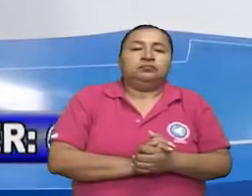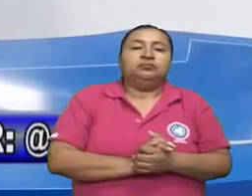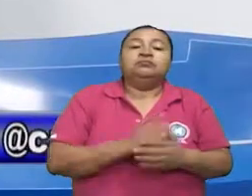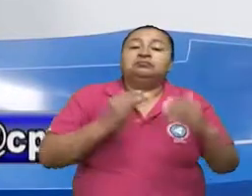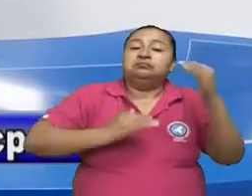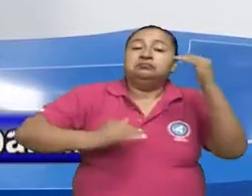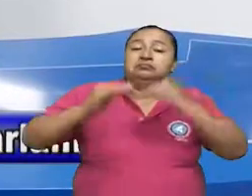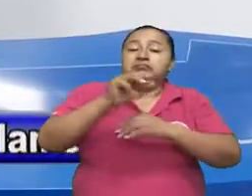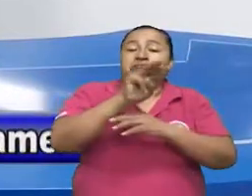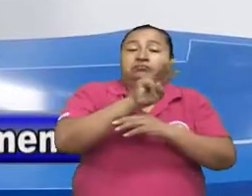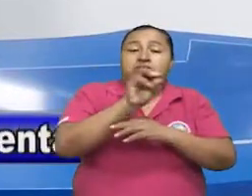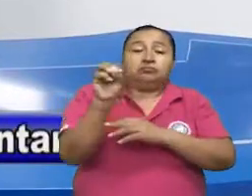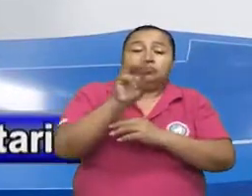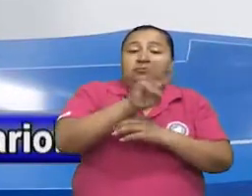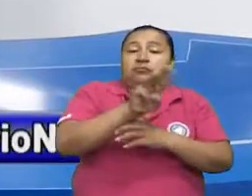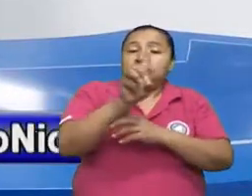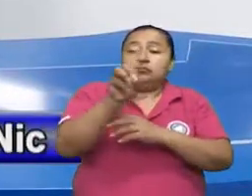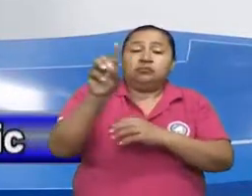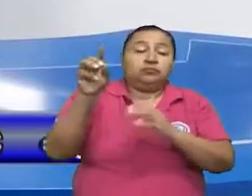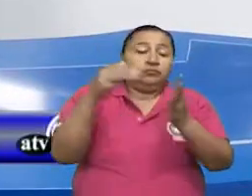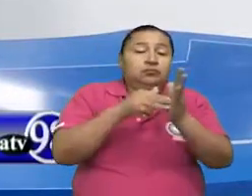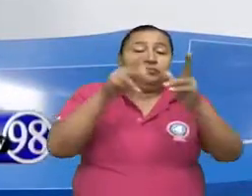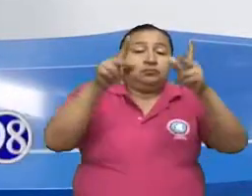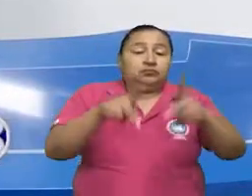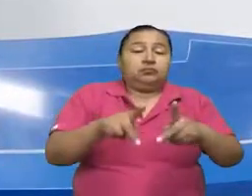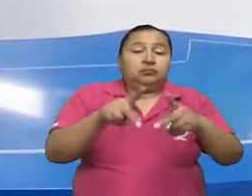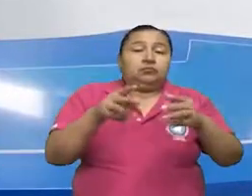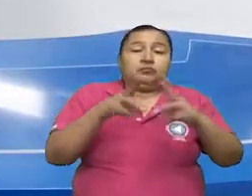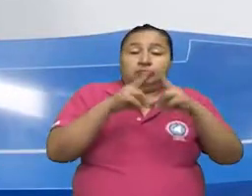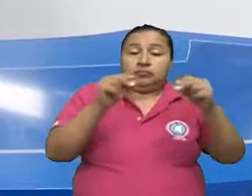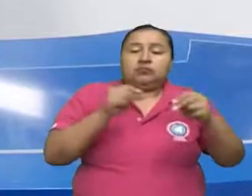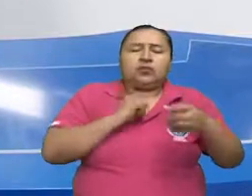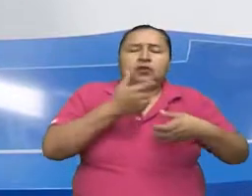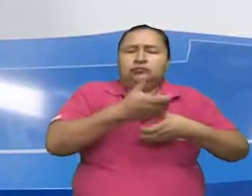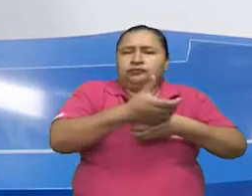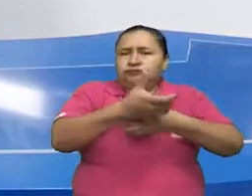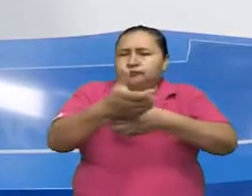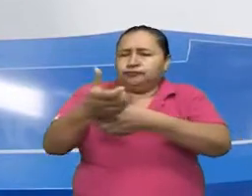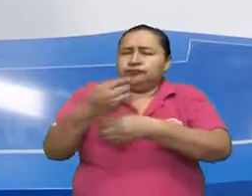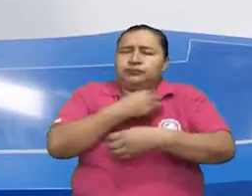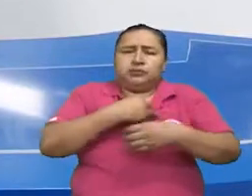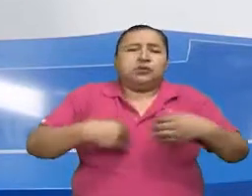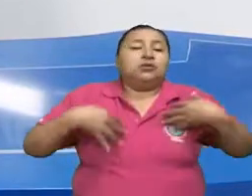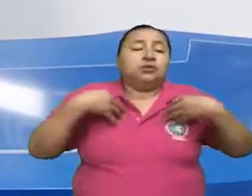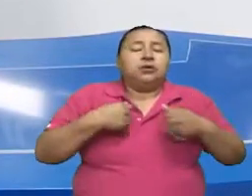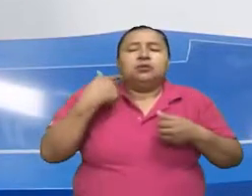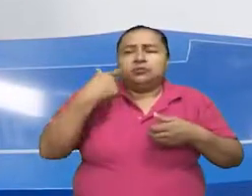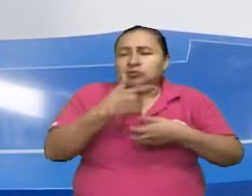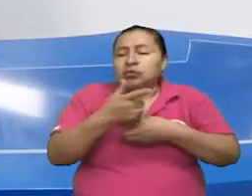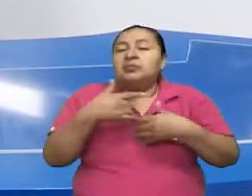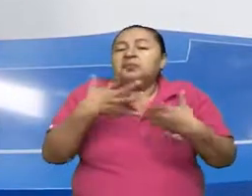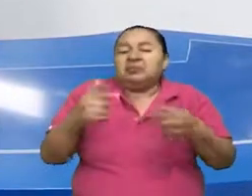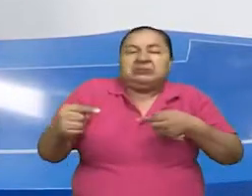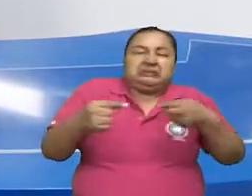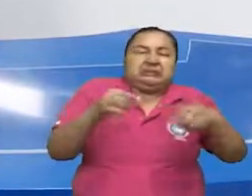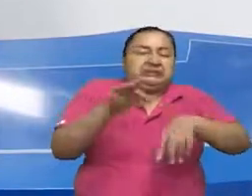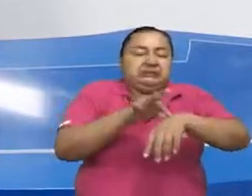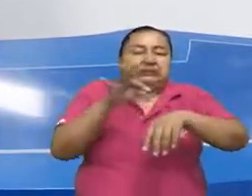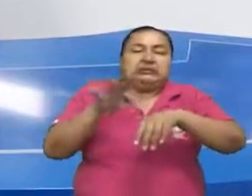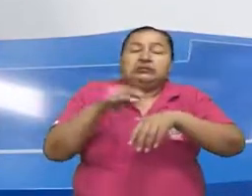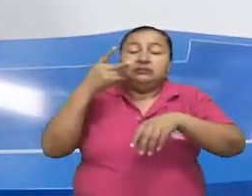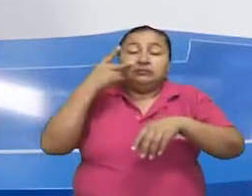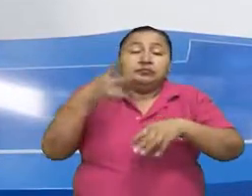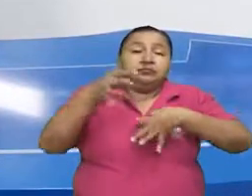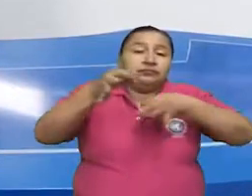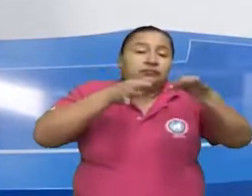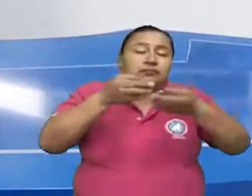Más de 311.000 hogares nicaragüenses fueron fumigados por los brigadistas del Ministerio de Salud en la lucha contra el dengue. Los